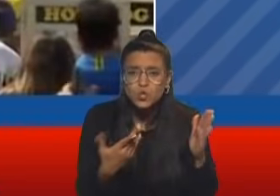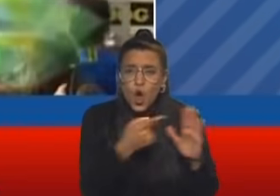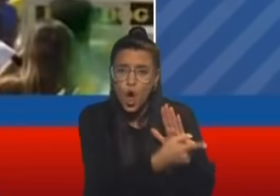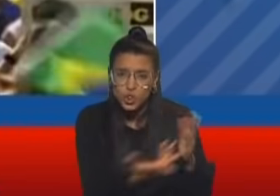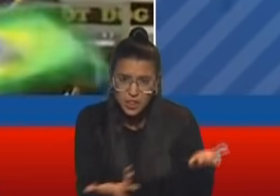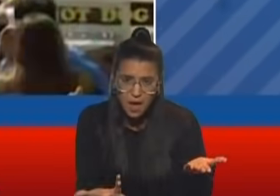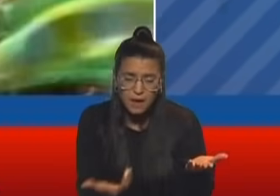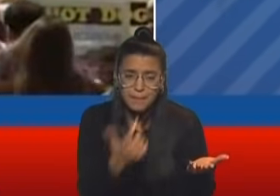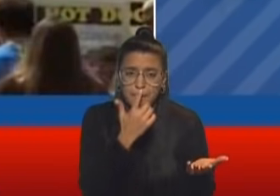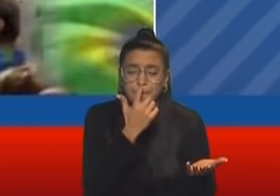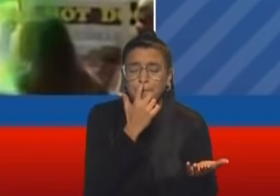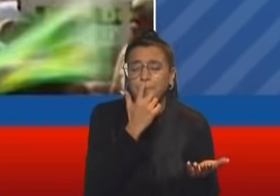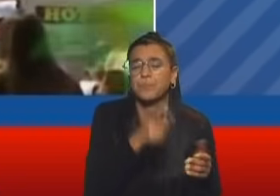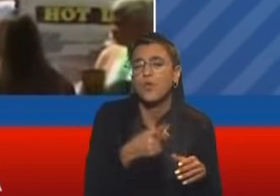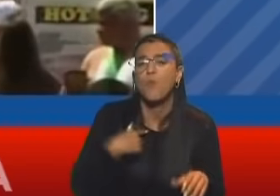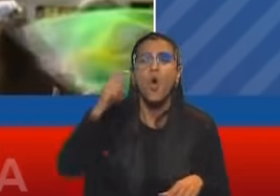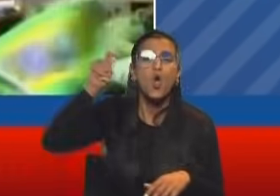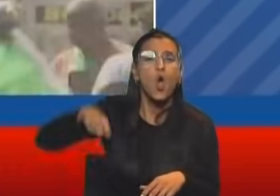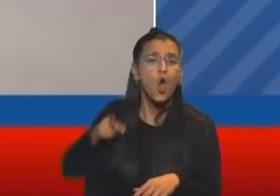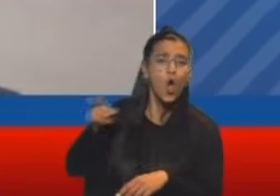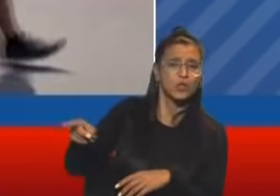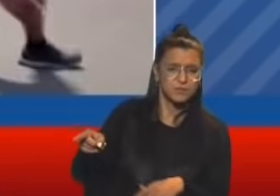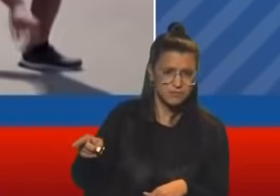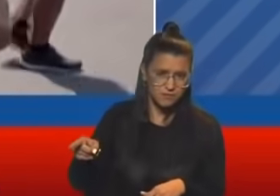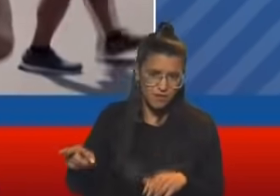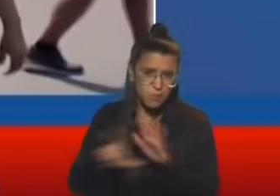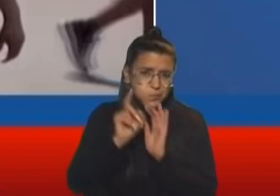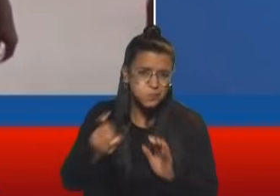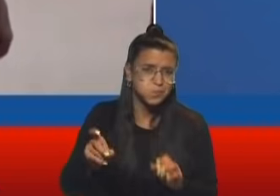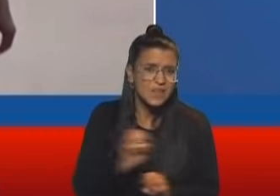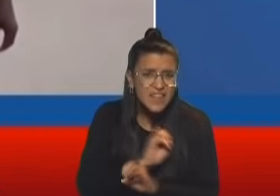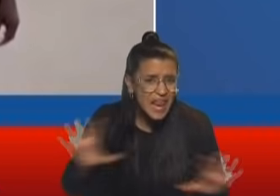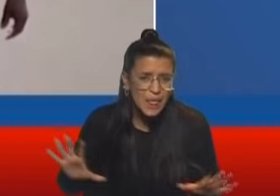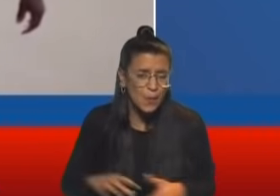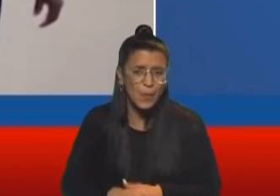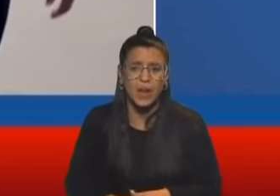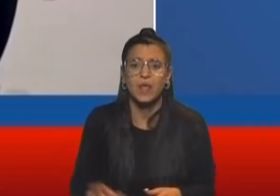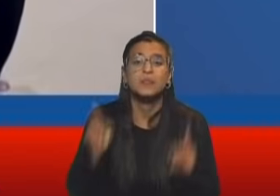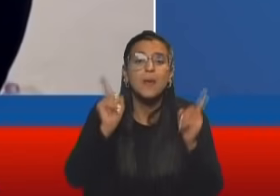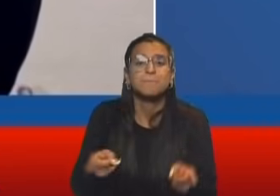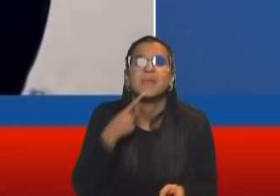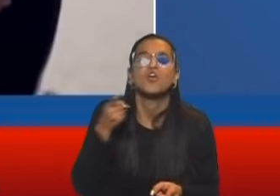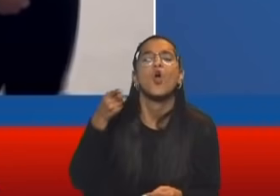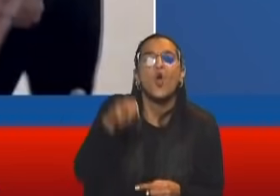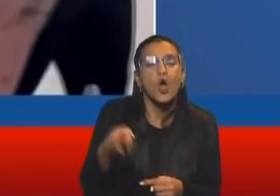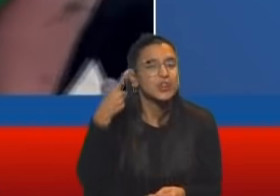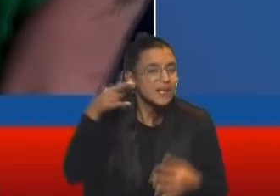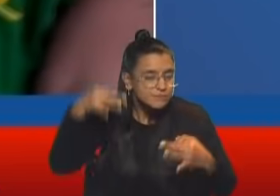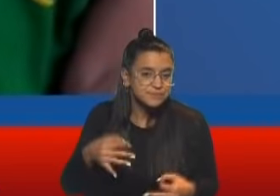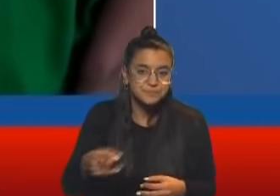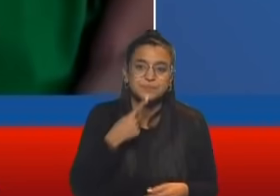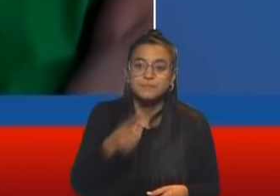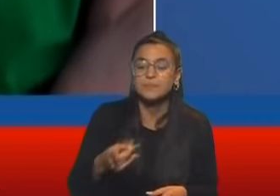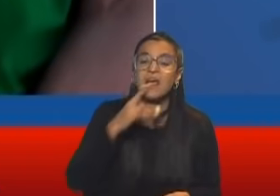Constitución. Sí. Contra la Corte Suprema. Es un delincuente. Y también es un canalla, atenta no es lo contra el mismo. sentido común. Digo, la idea